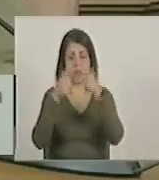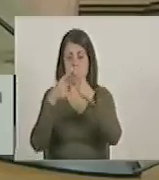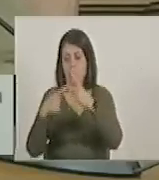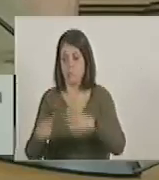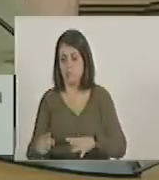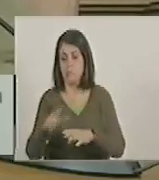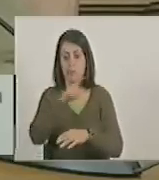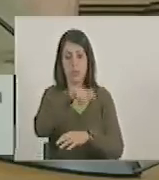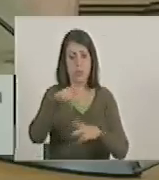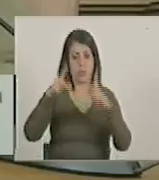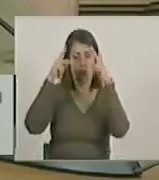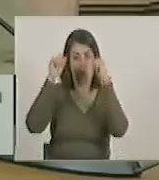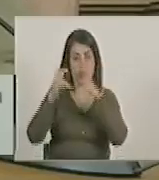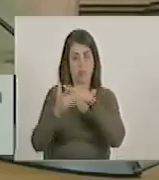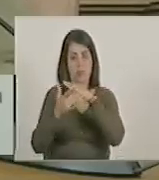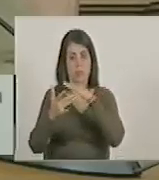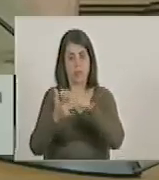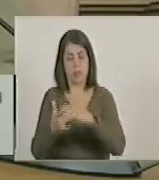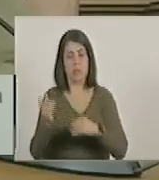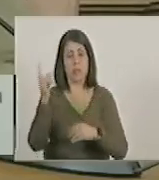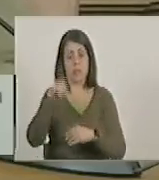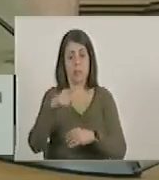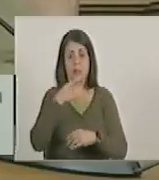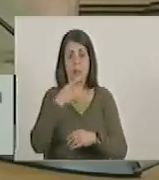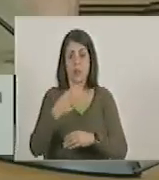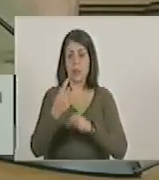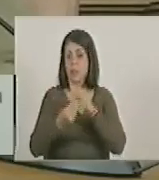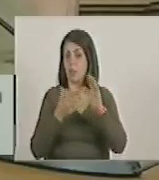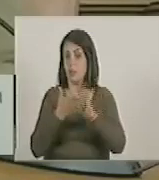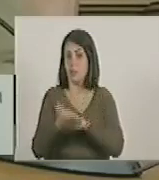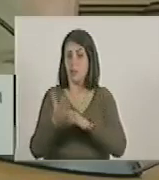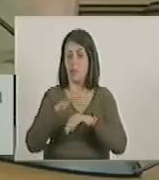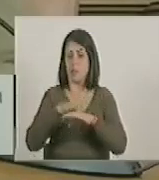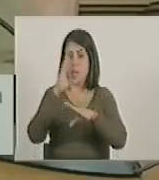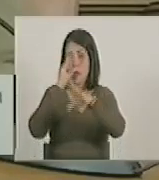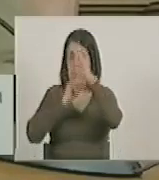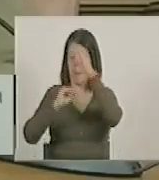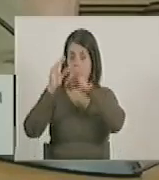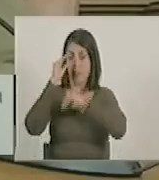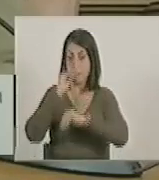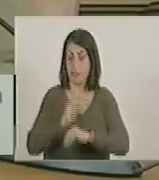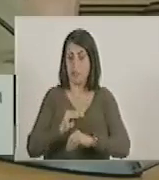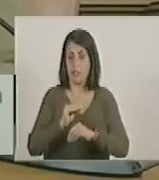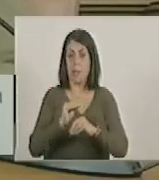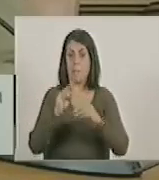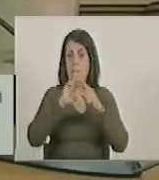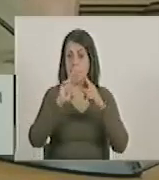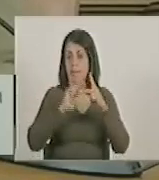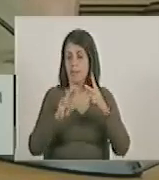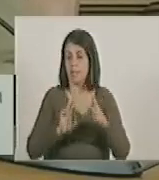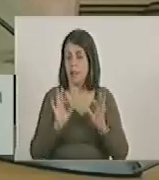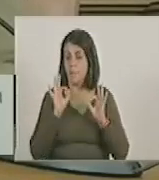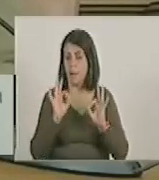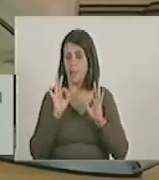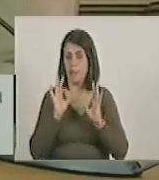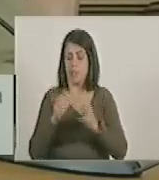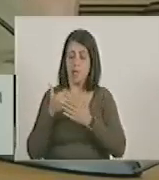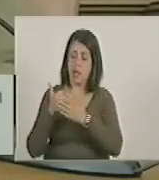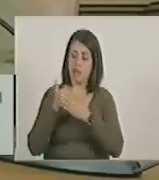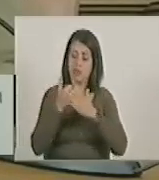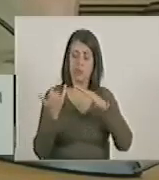humano, técnicos, tecnología inclusiva, así como recursos para el aprendizaje y materiales especializados en